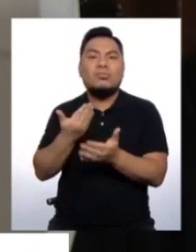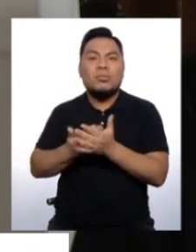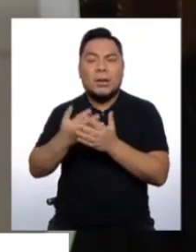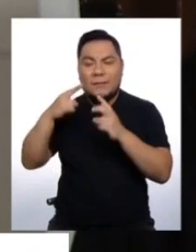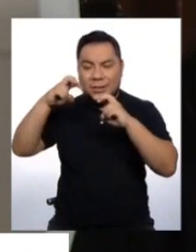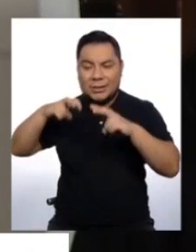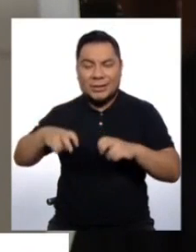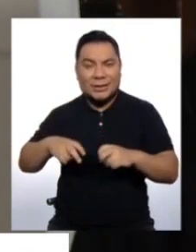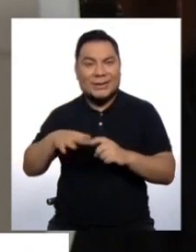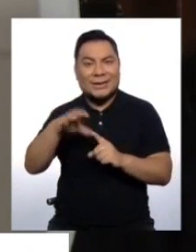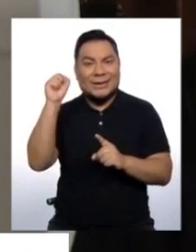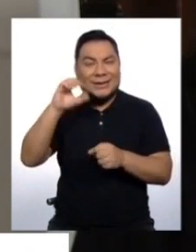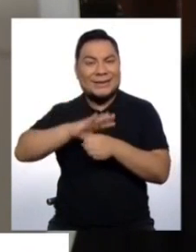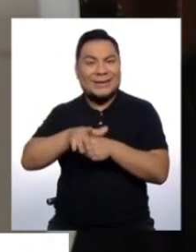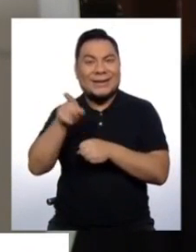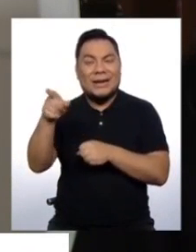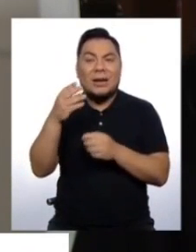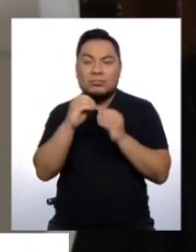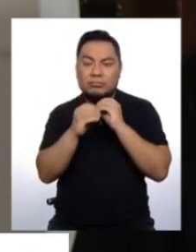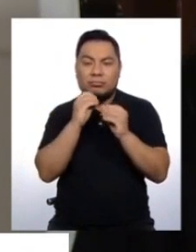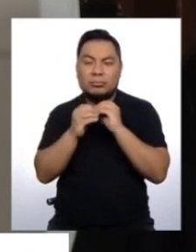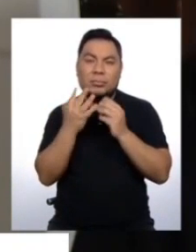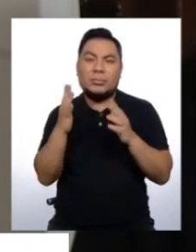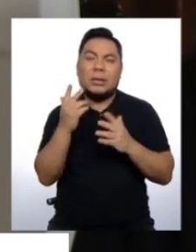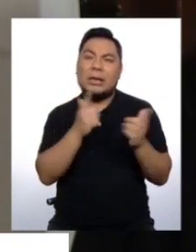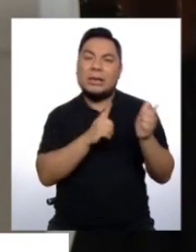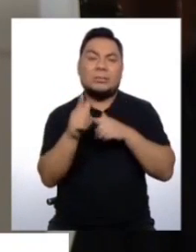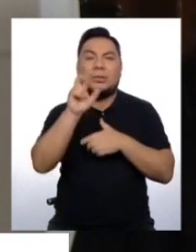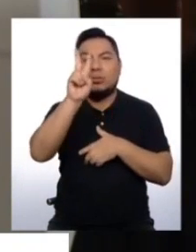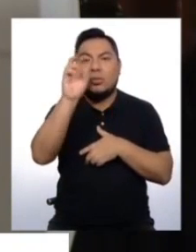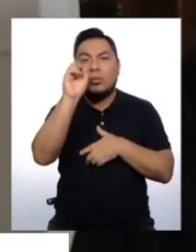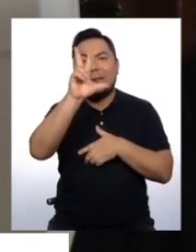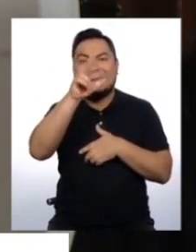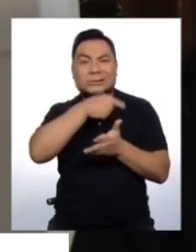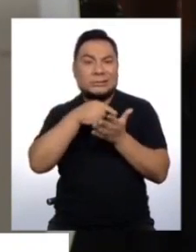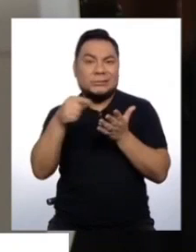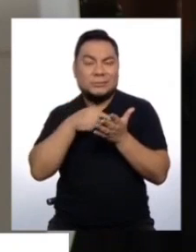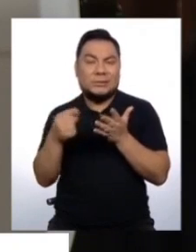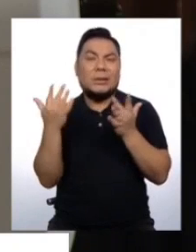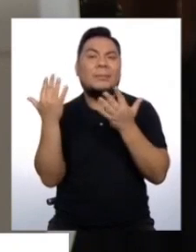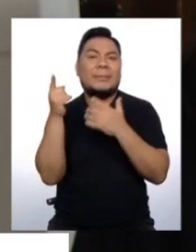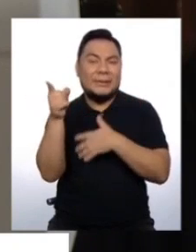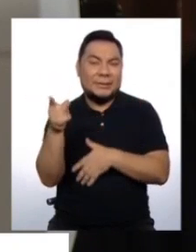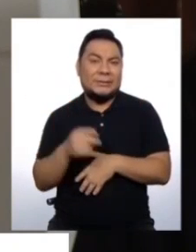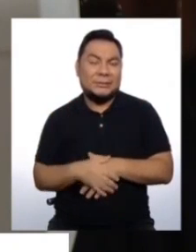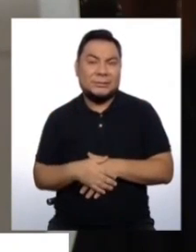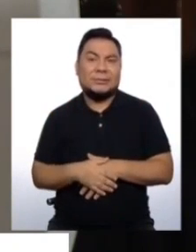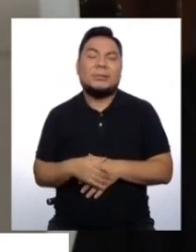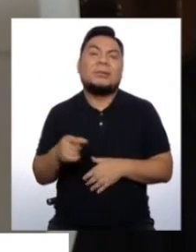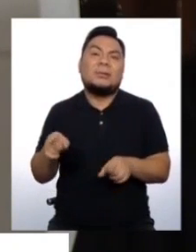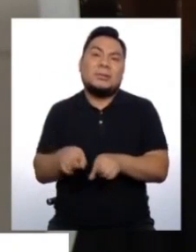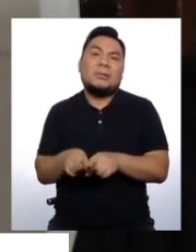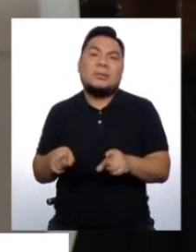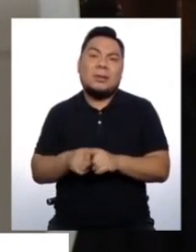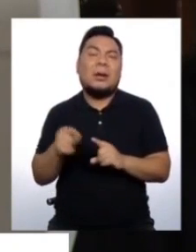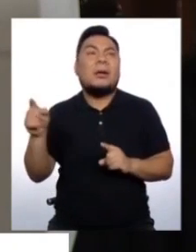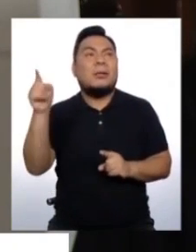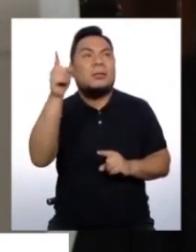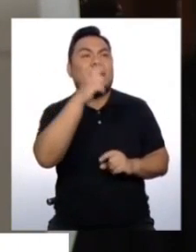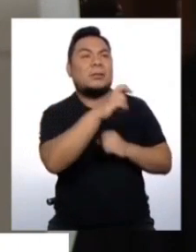esperamos esté lista dentro de 2 o 3 semanas, independizándonos tecnológicamente de los mercados